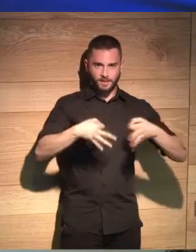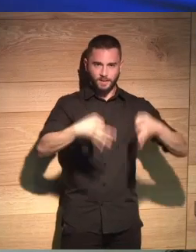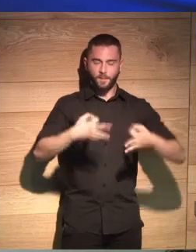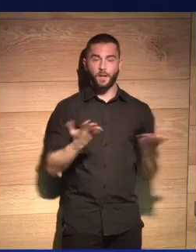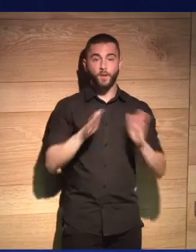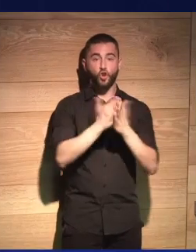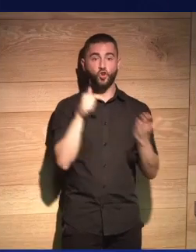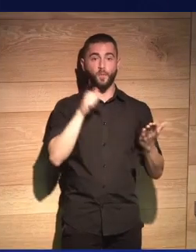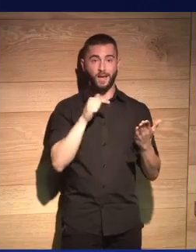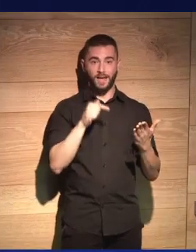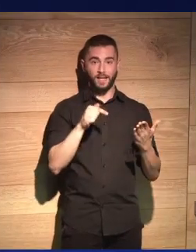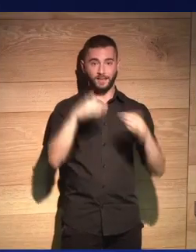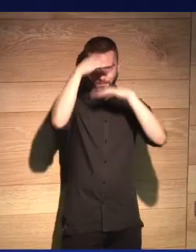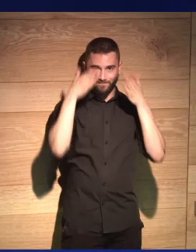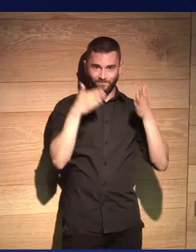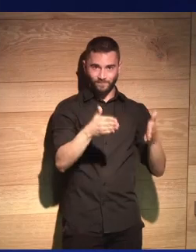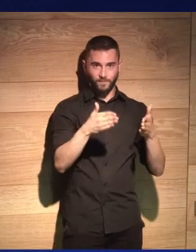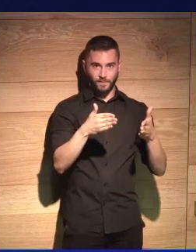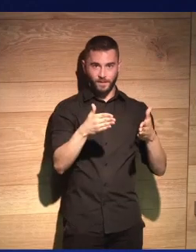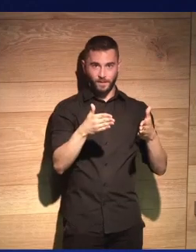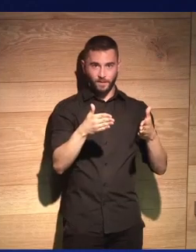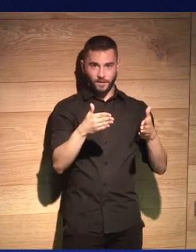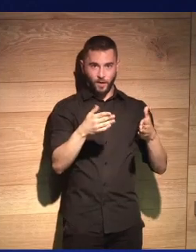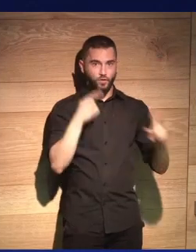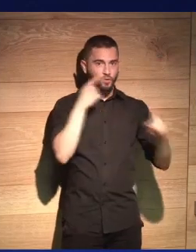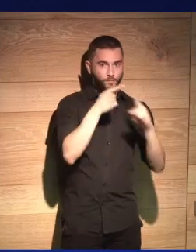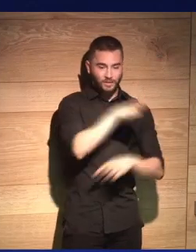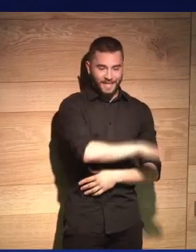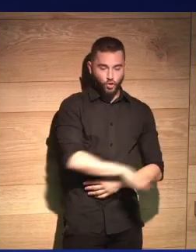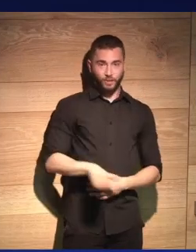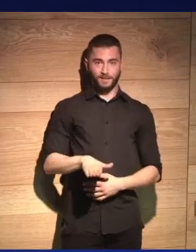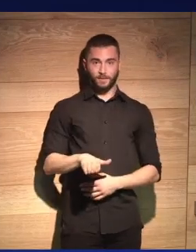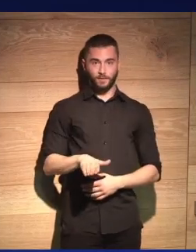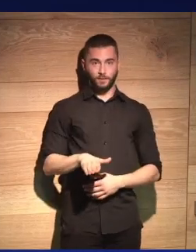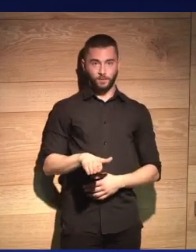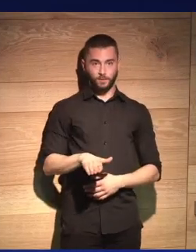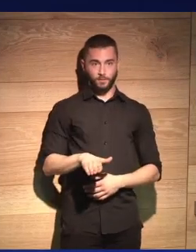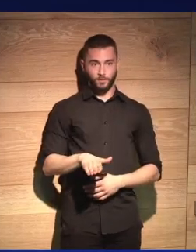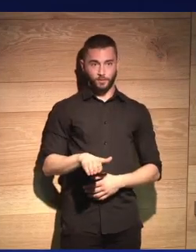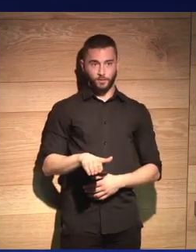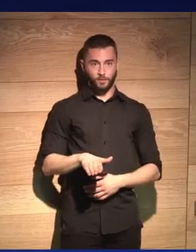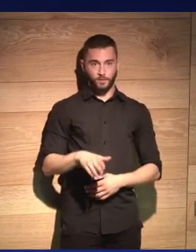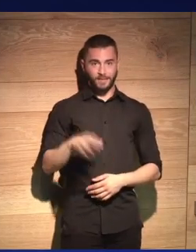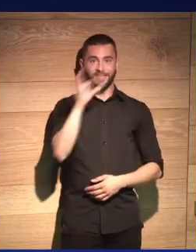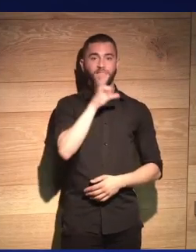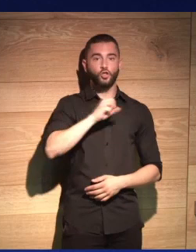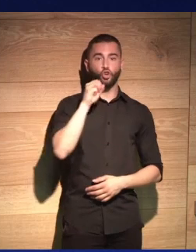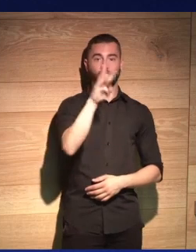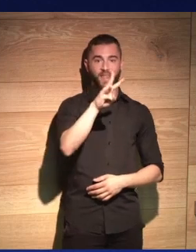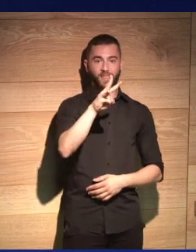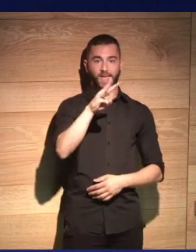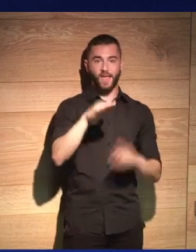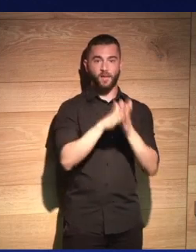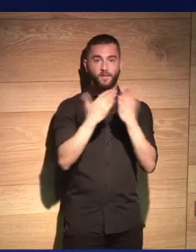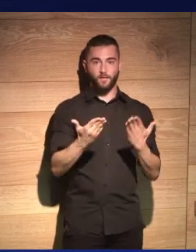habla de la cruzada de niños del siglo XIII, y es una novela escrita en 2 frases,